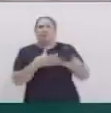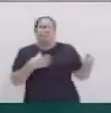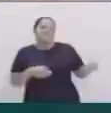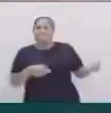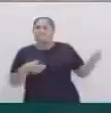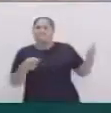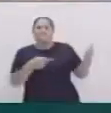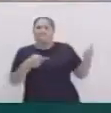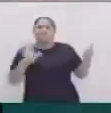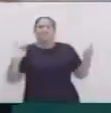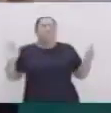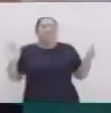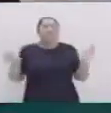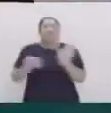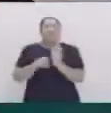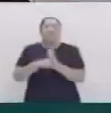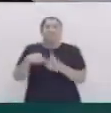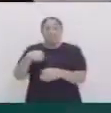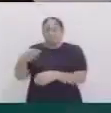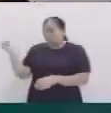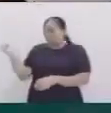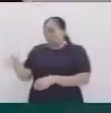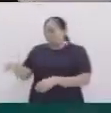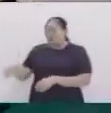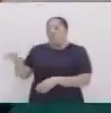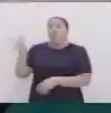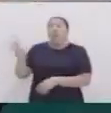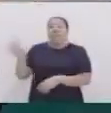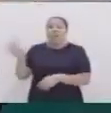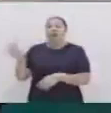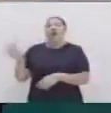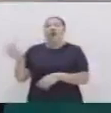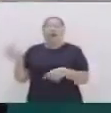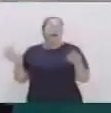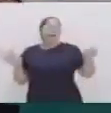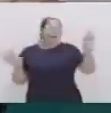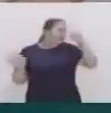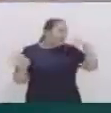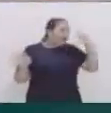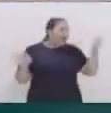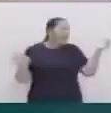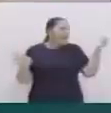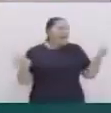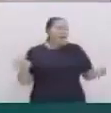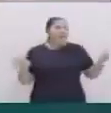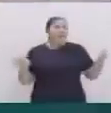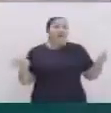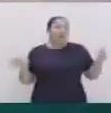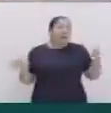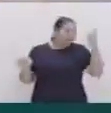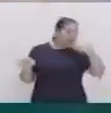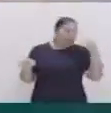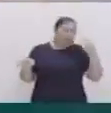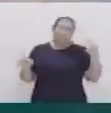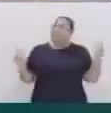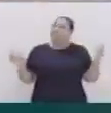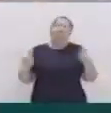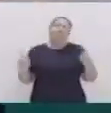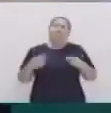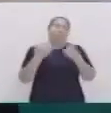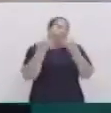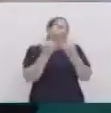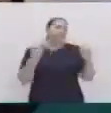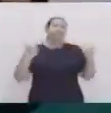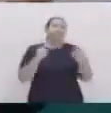4 en el dado, va a salir cara en la moneda. No sabemos. Entonces se llaman independientes porque el resultado